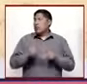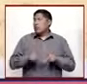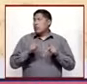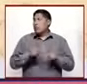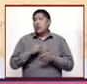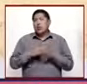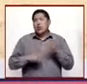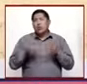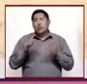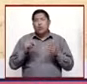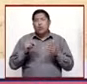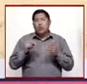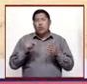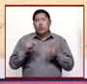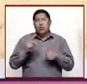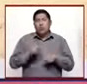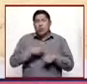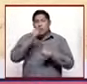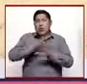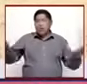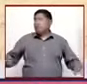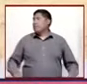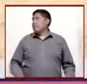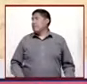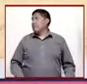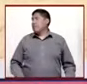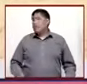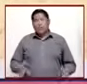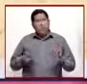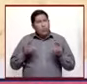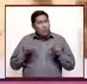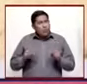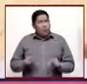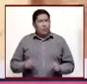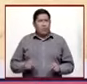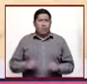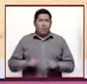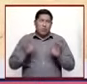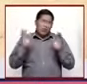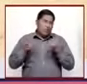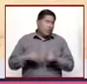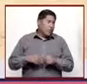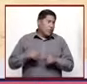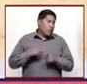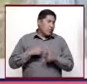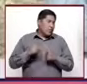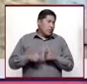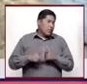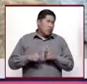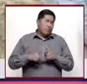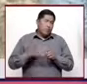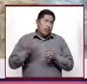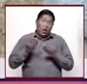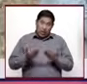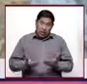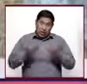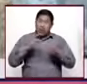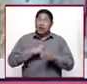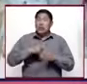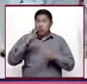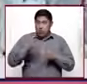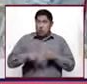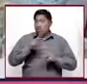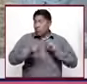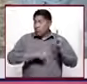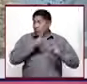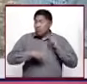que no vayan a salir diciendo que esto es algo que solamente le corresponde hacerlo al INE directamente en una sola vez. Aquí los resultados de